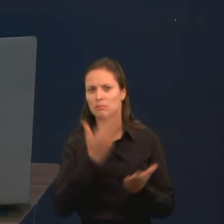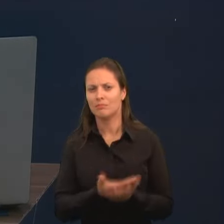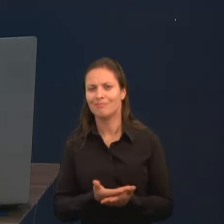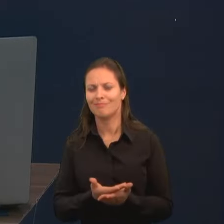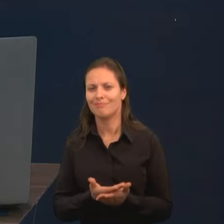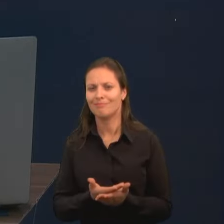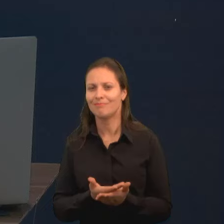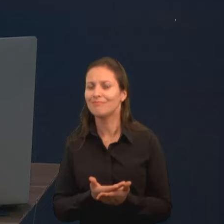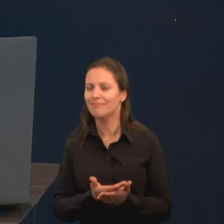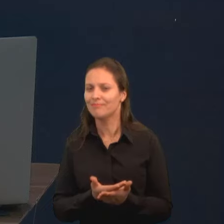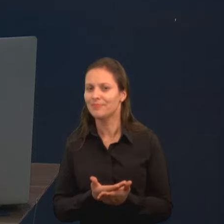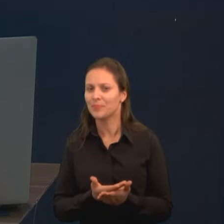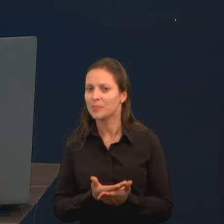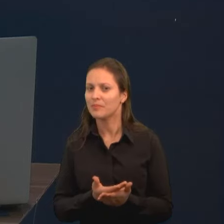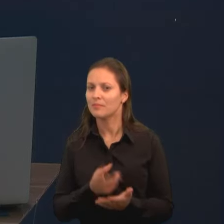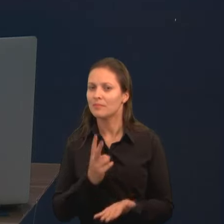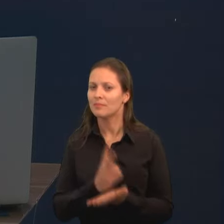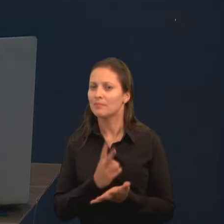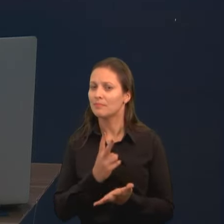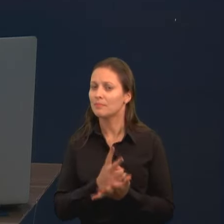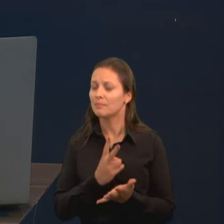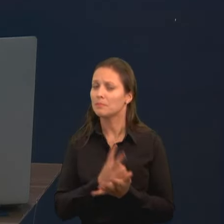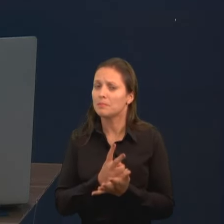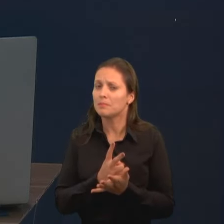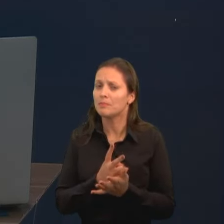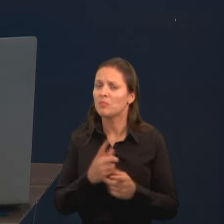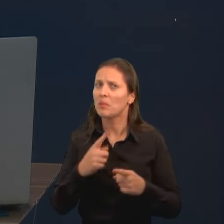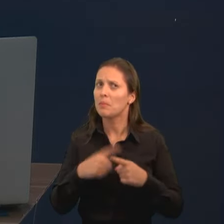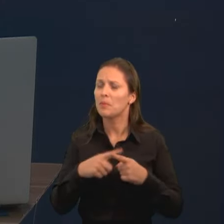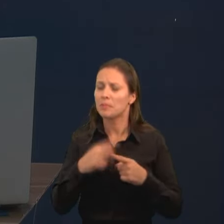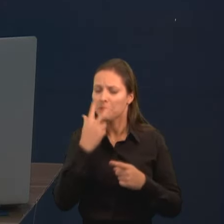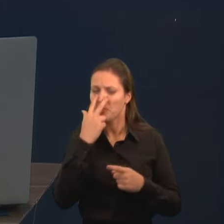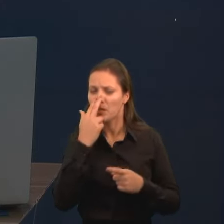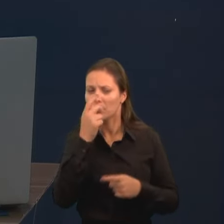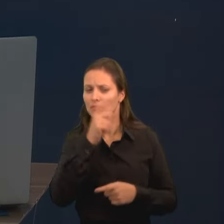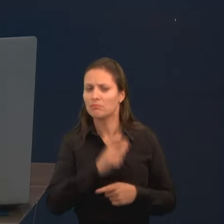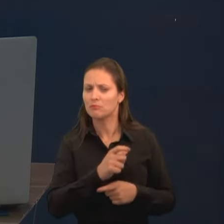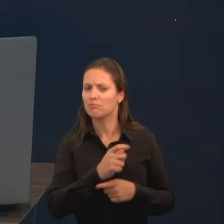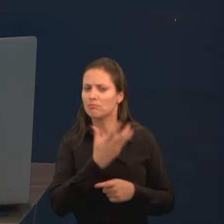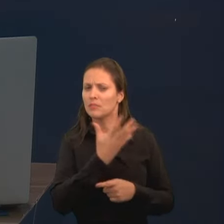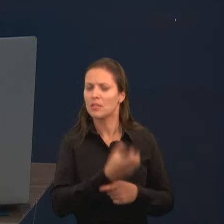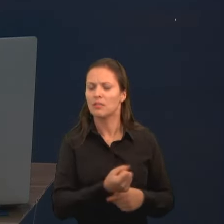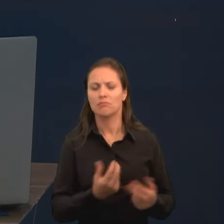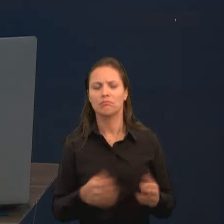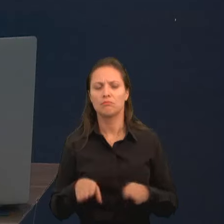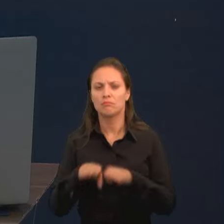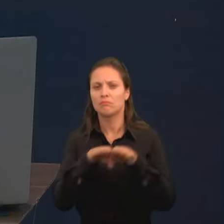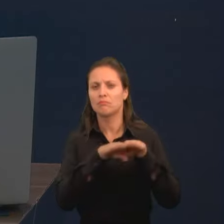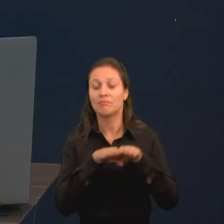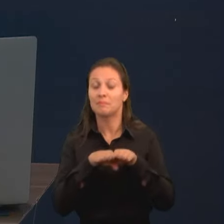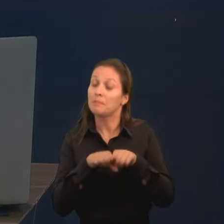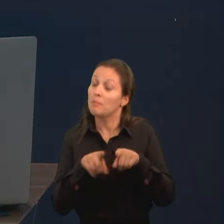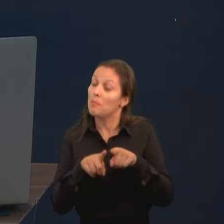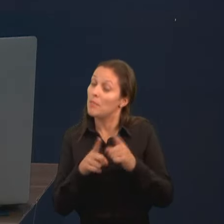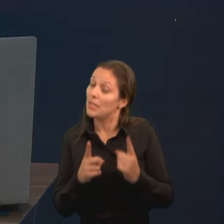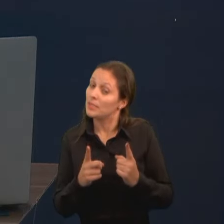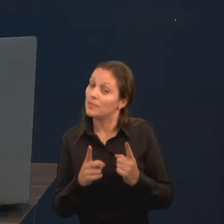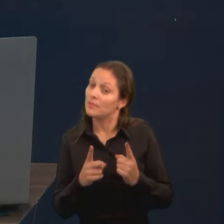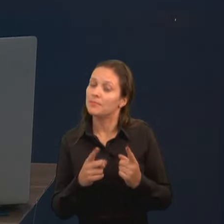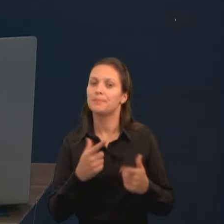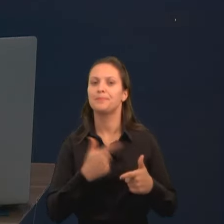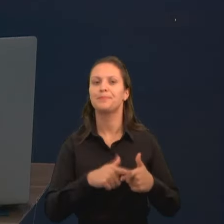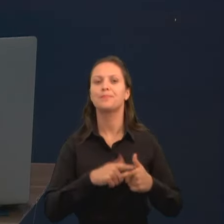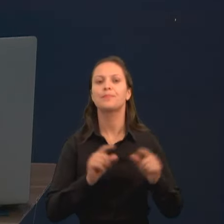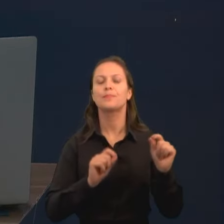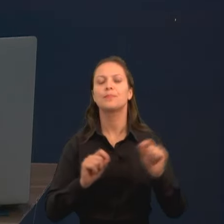tenemos el impulso inicial de creer en las narrativas, porque parece que hay mucha gente que cree. Es el primer